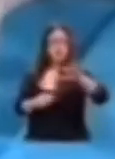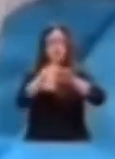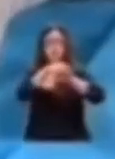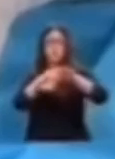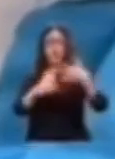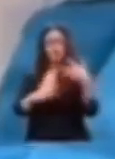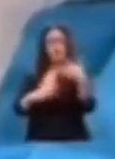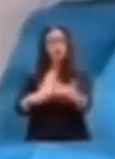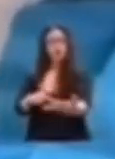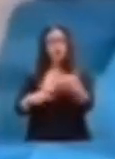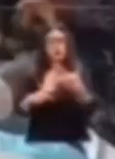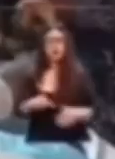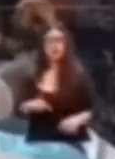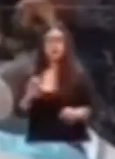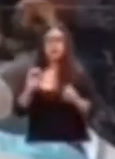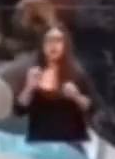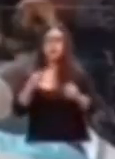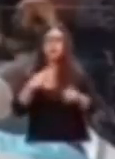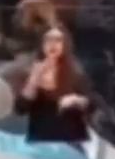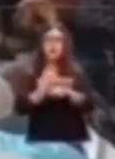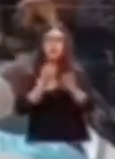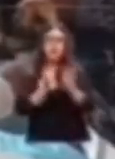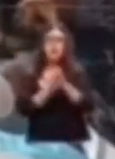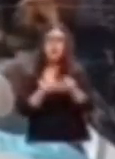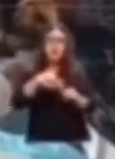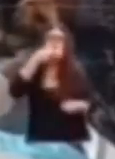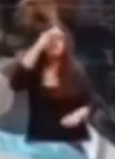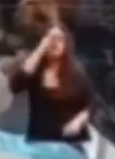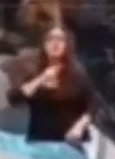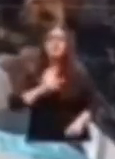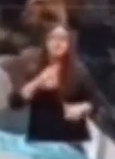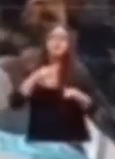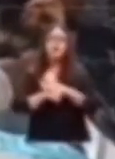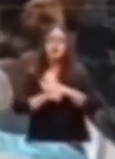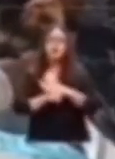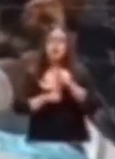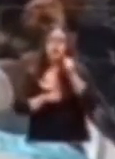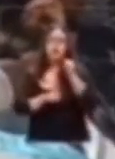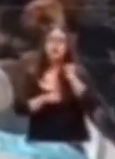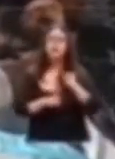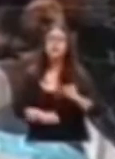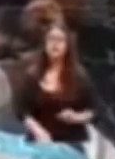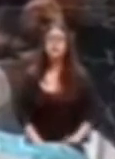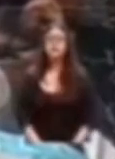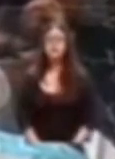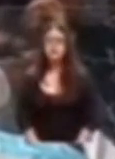bien por favor bogotá